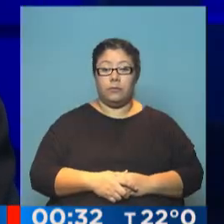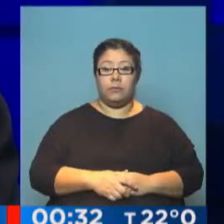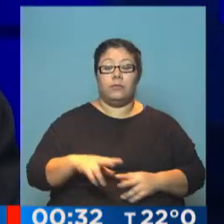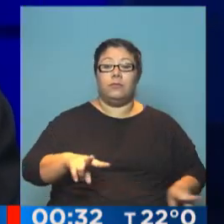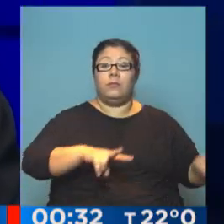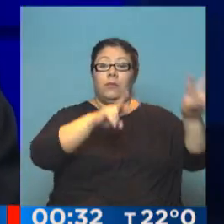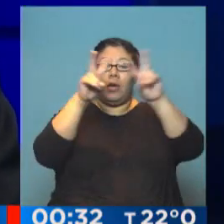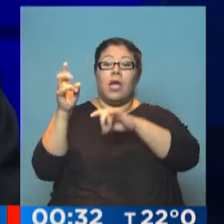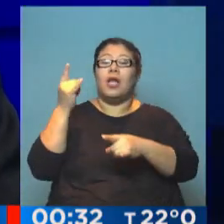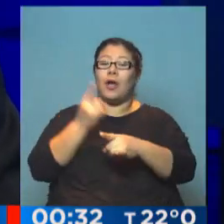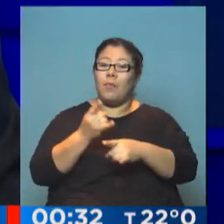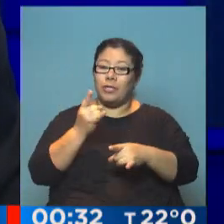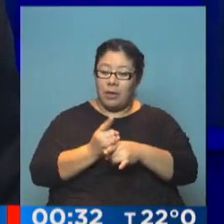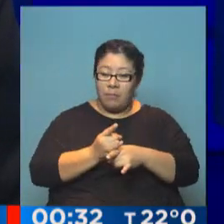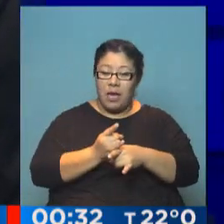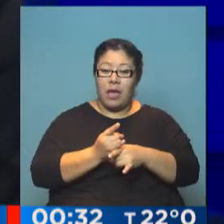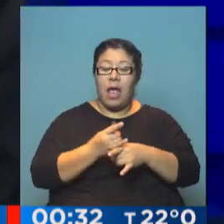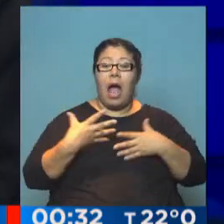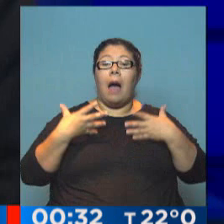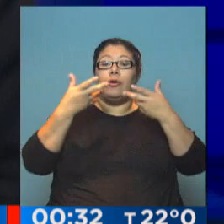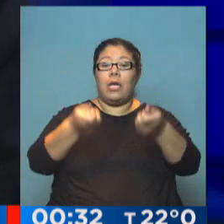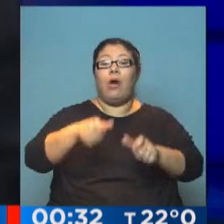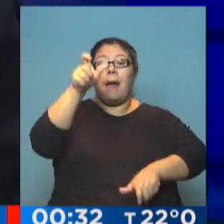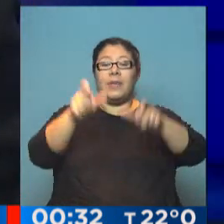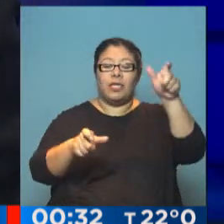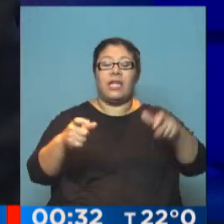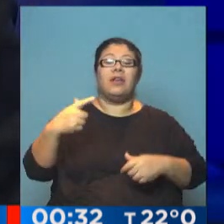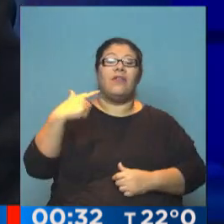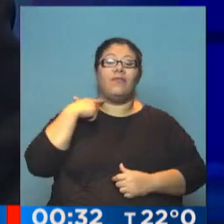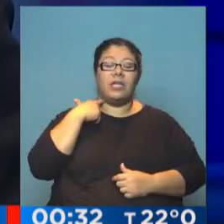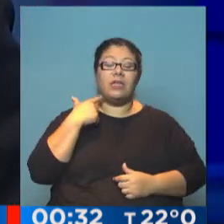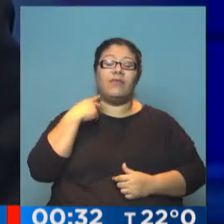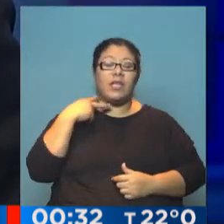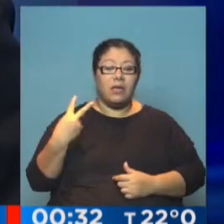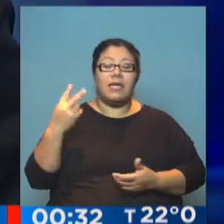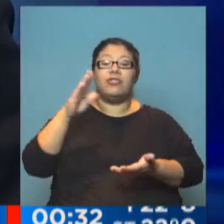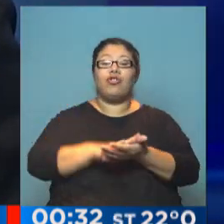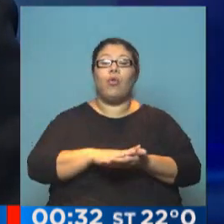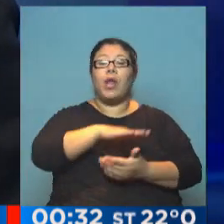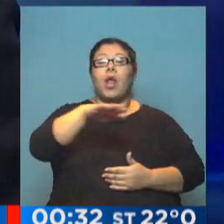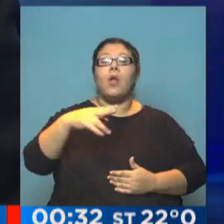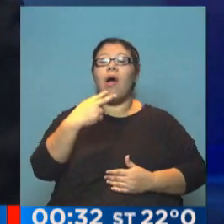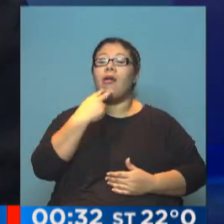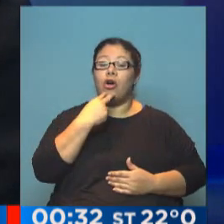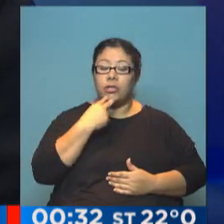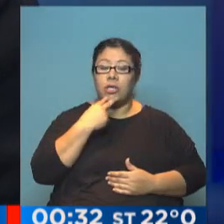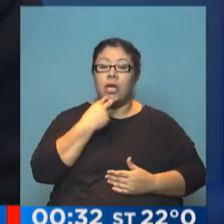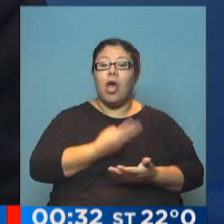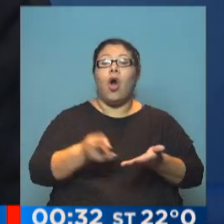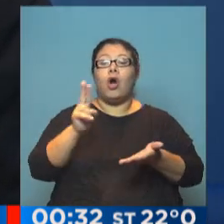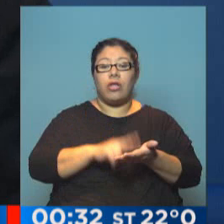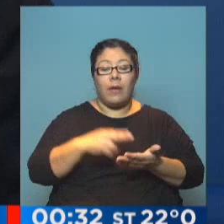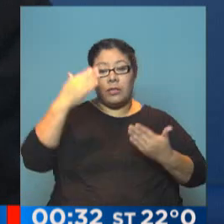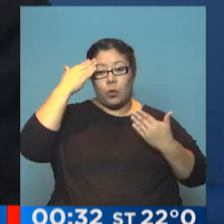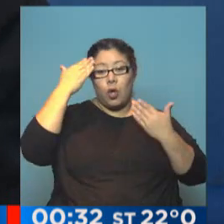Y como siempre, acompañamos a los familiares de las víctimas de la tragedia de 11, que una vez más le rindieron homenaje a sus